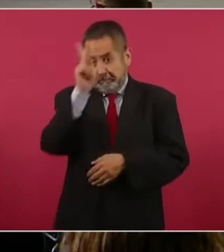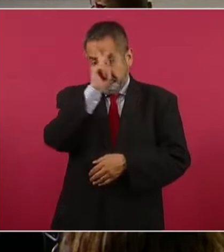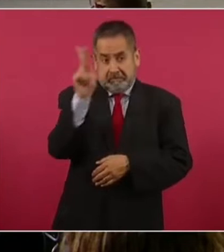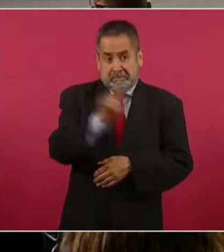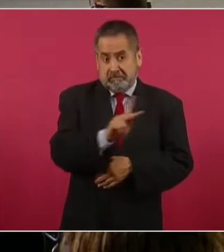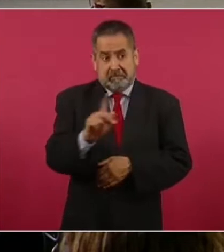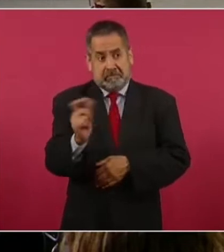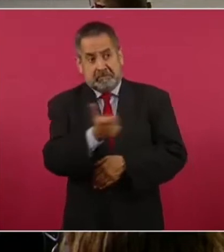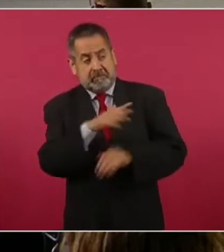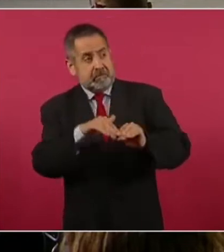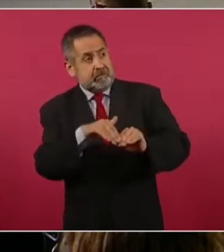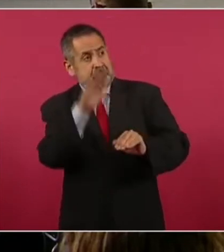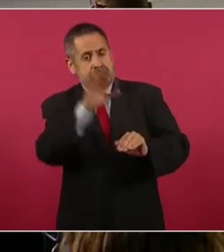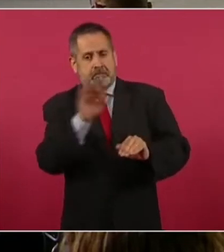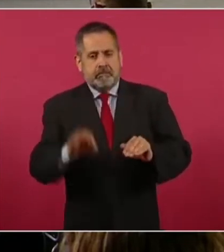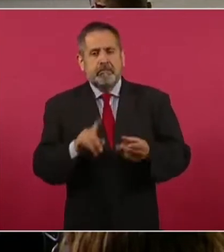Ese es el Universal.